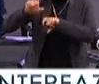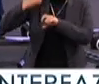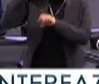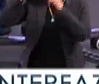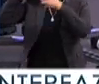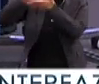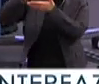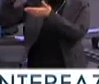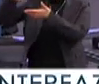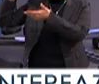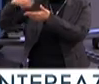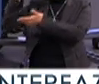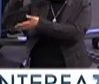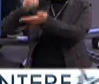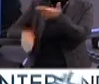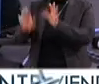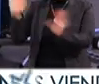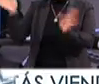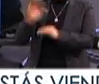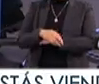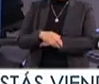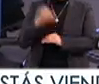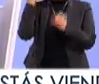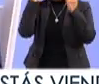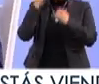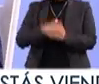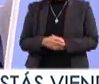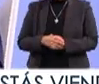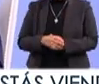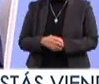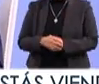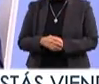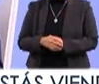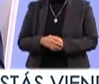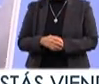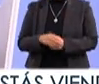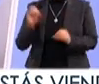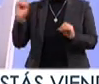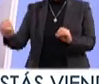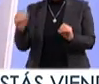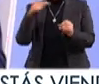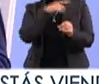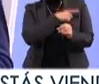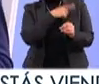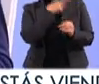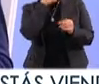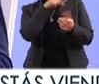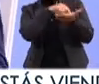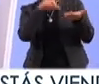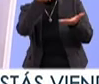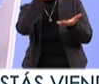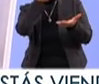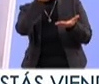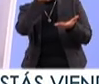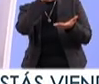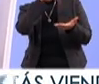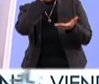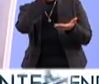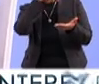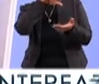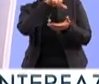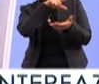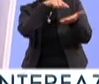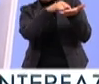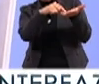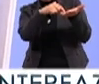entonces ahí todos los nombres los inventábamos o que solamente diga paracetamol porque a veces uno compra